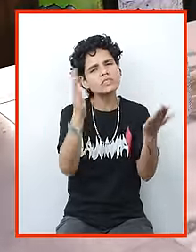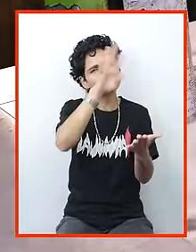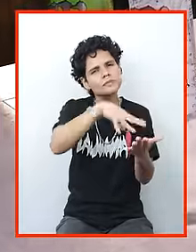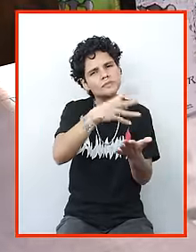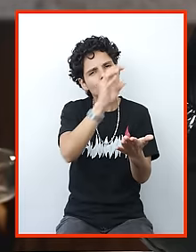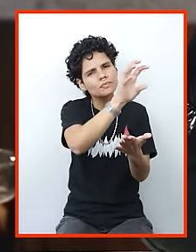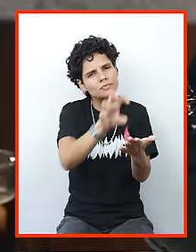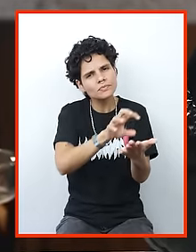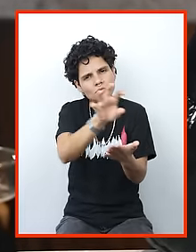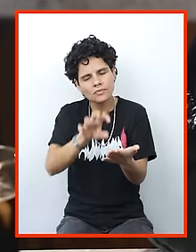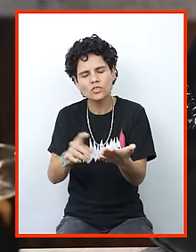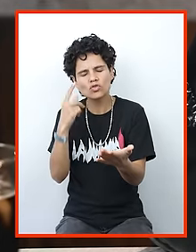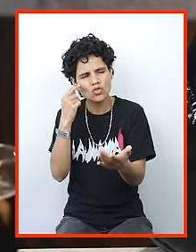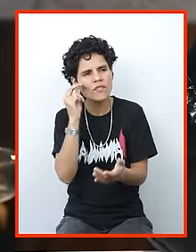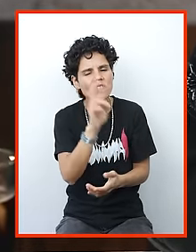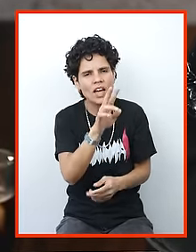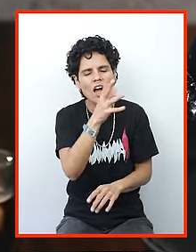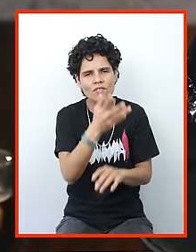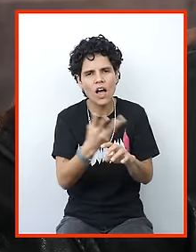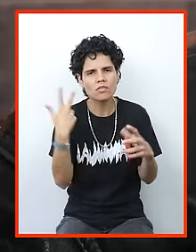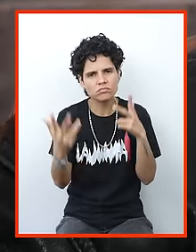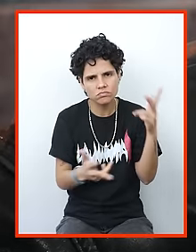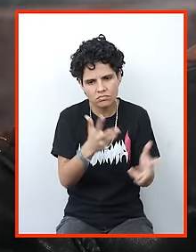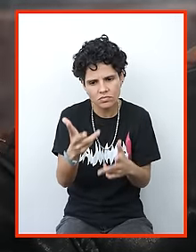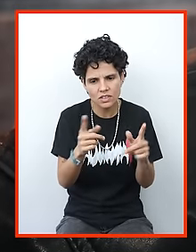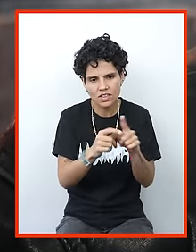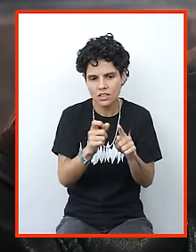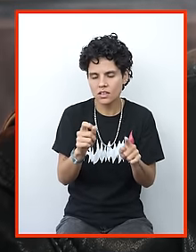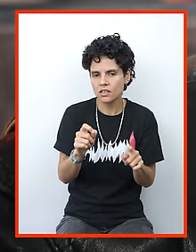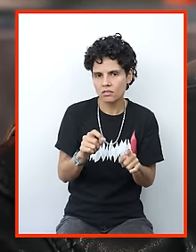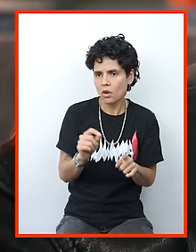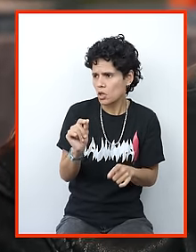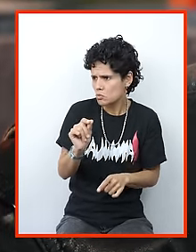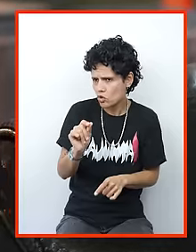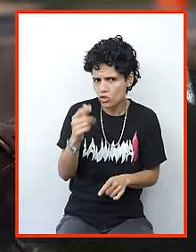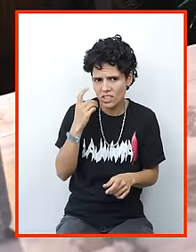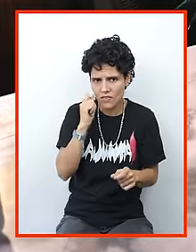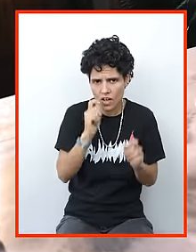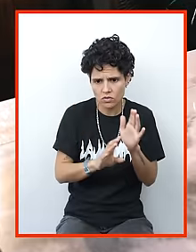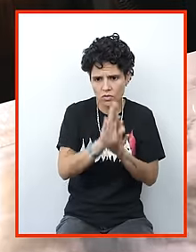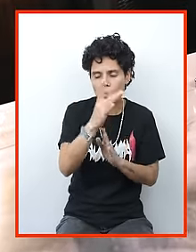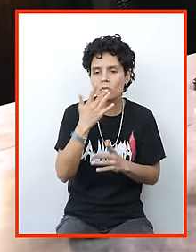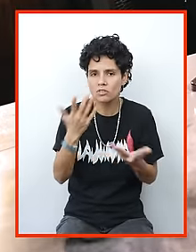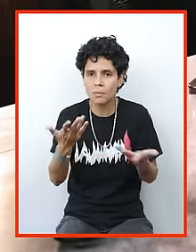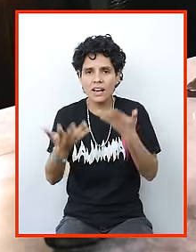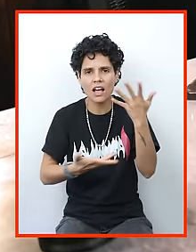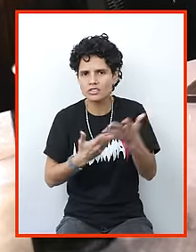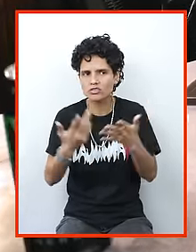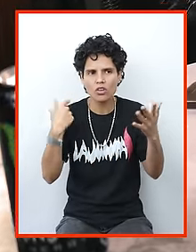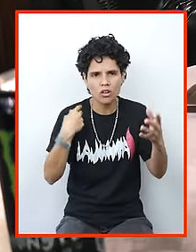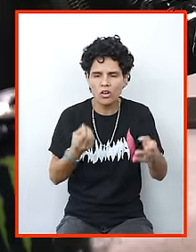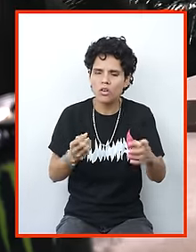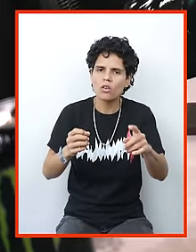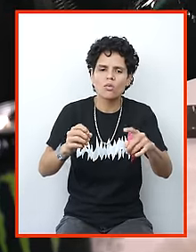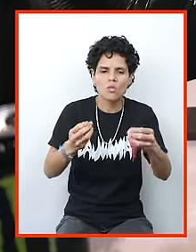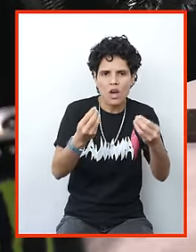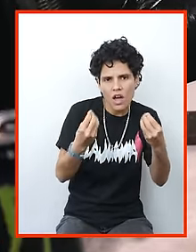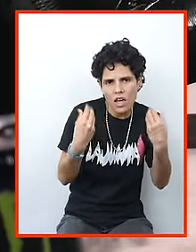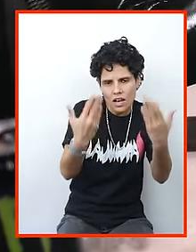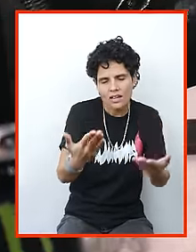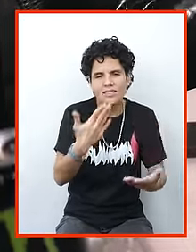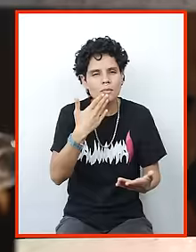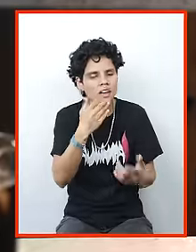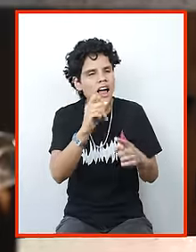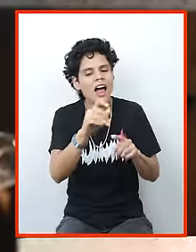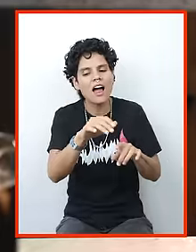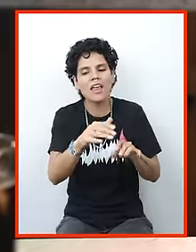Pegó harto ese anime, es bacán. Muy ¿Este pegó? ¿Qué edad tenías cuando pegó? No, hace poco, si no es tan, no es tan antiguo. Y por eso tiraste la canción y todo. Y tenías mucho